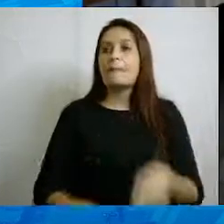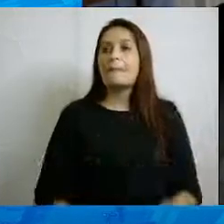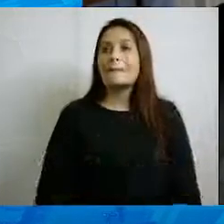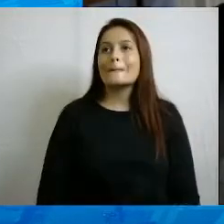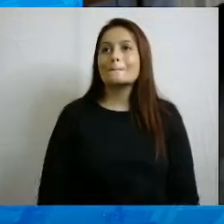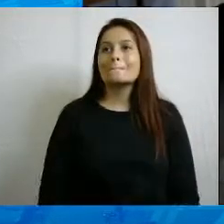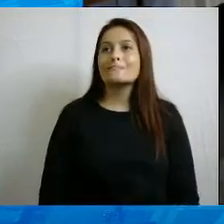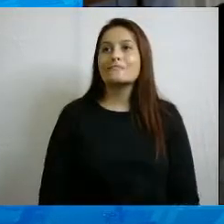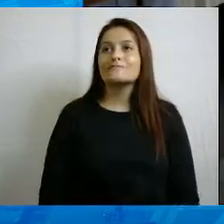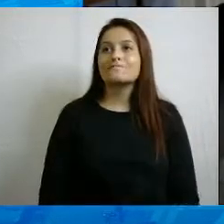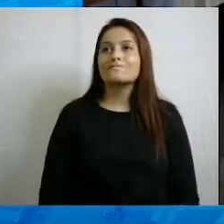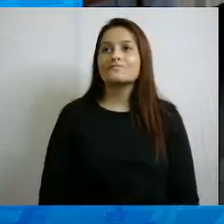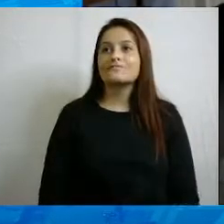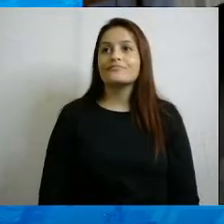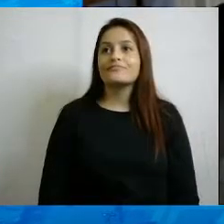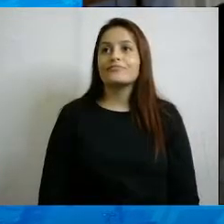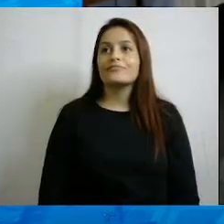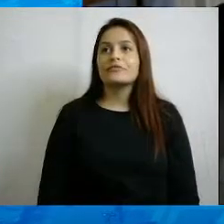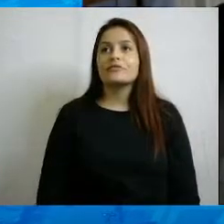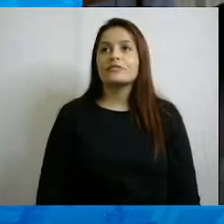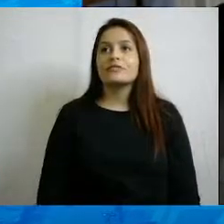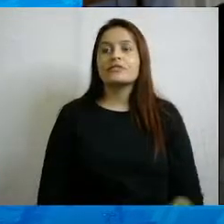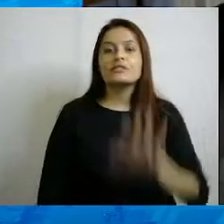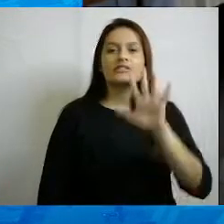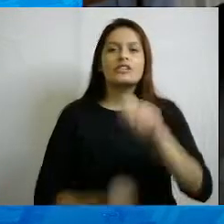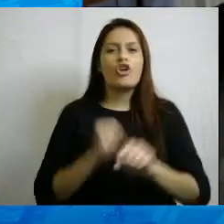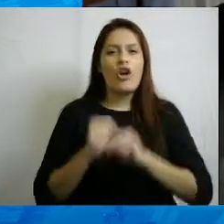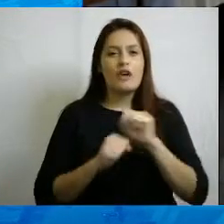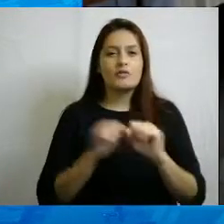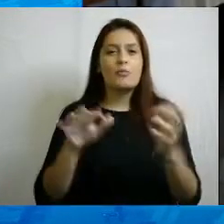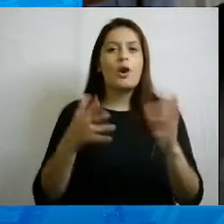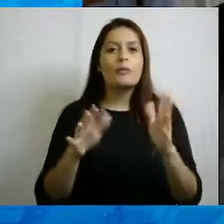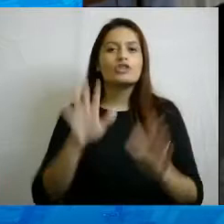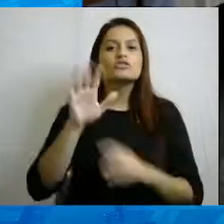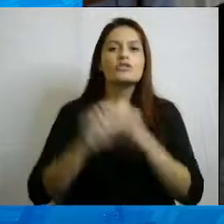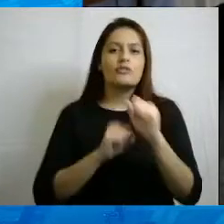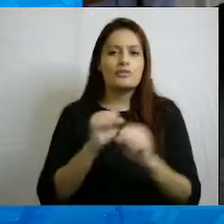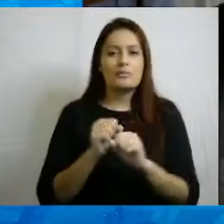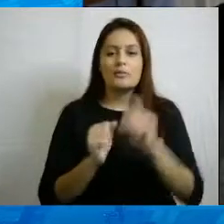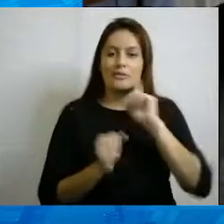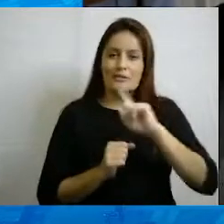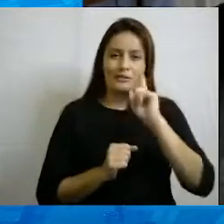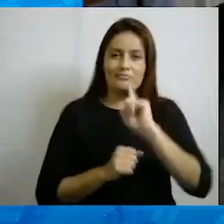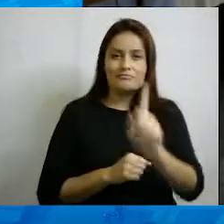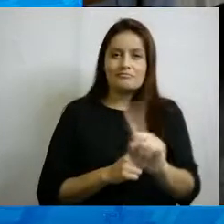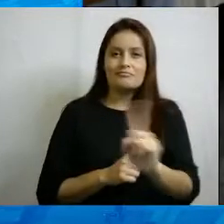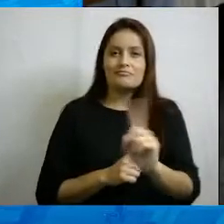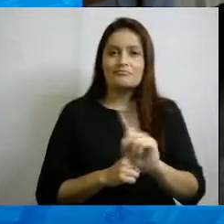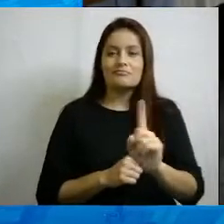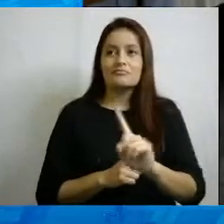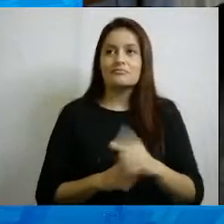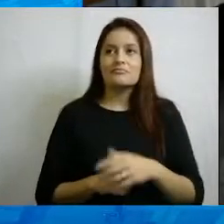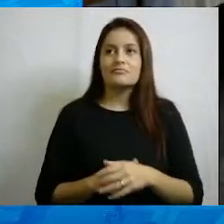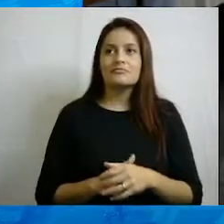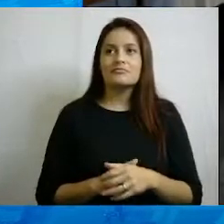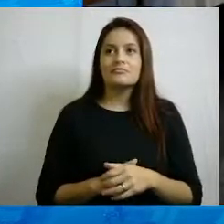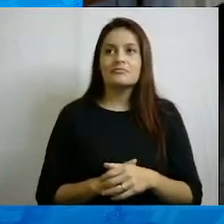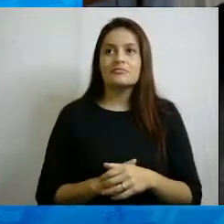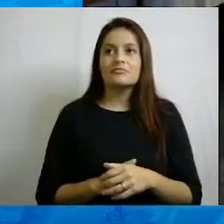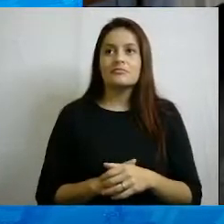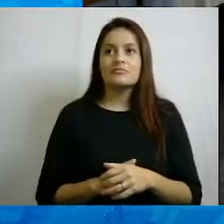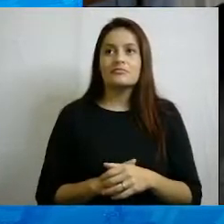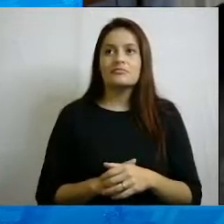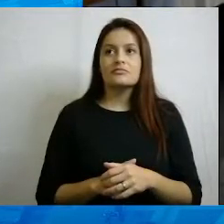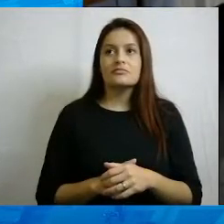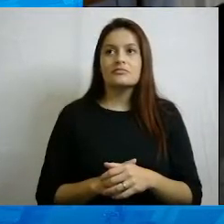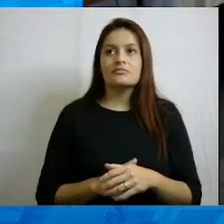5 años vamos a ser dueños, vamos a tener el rol. En 5 años, no hay ningún problema. Y hace un tiempo le planteé a la alcaldesa el tema, si